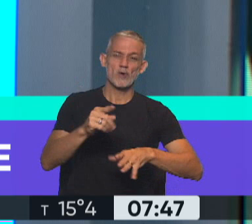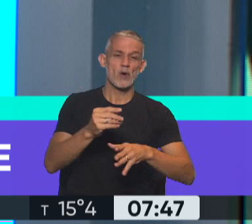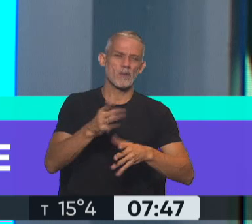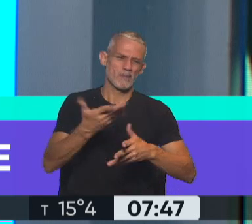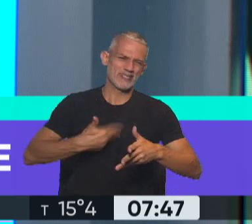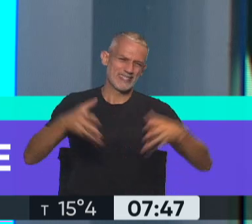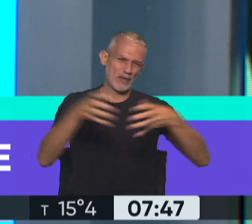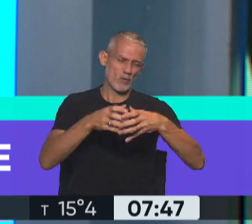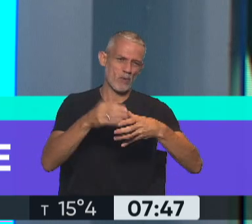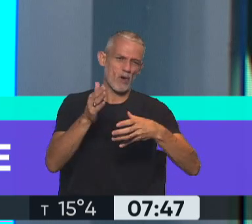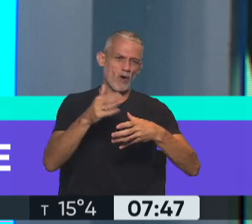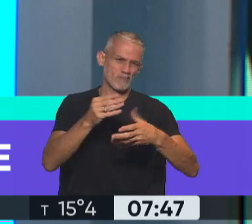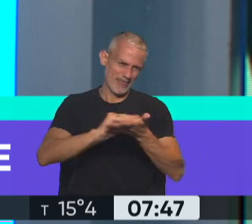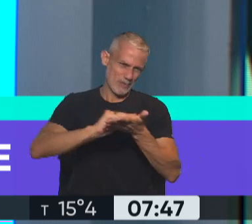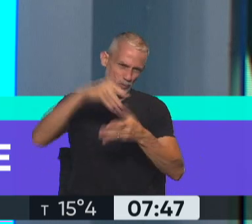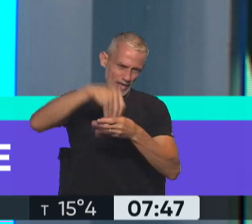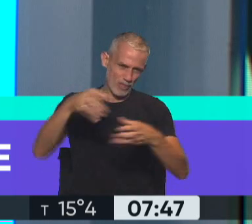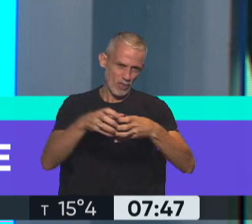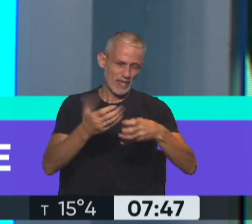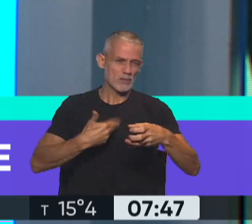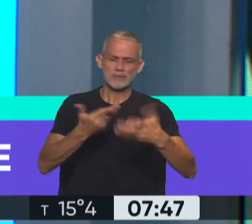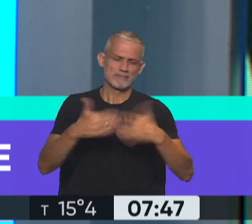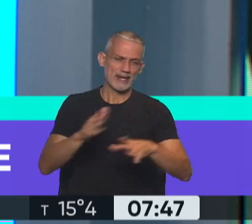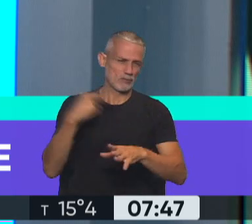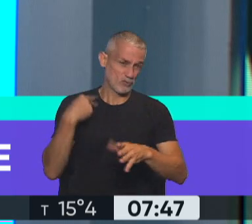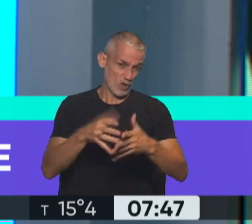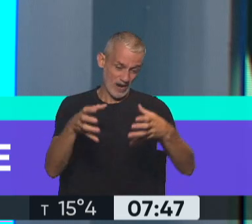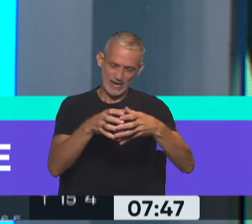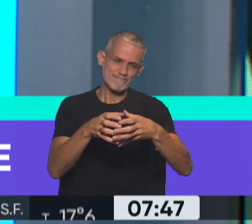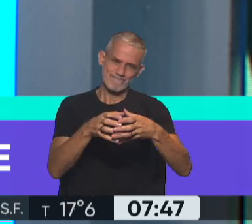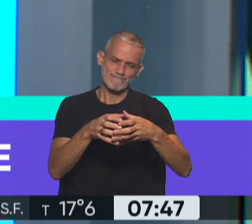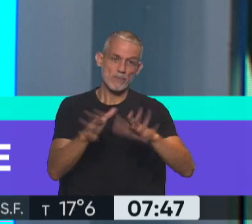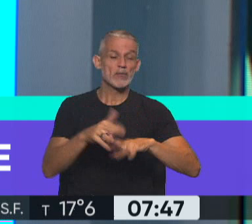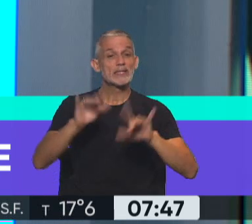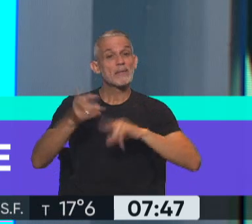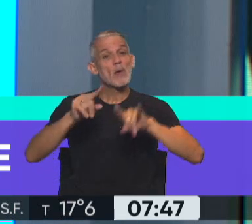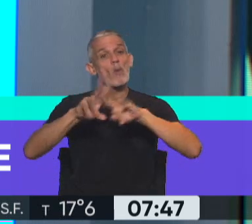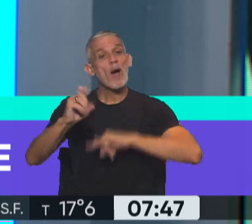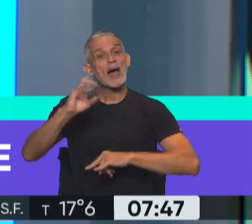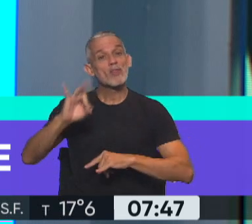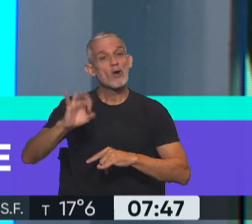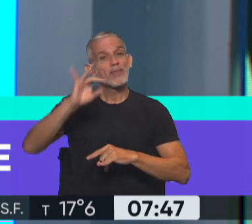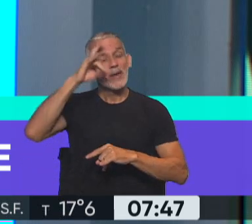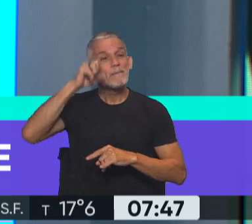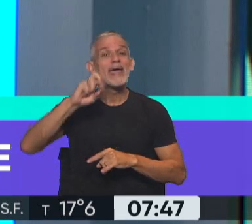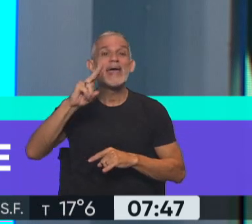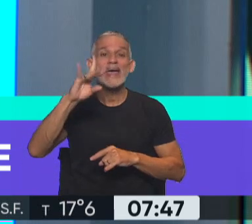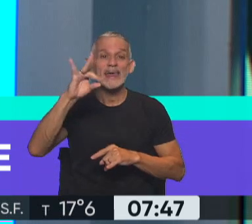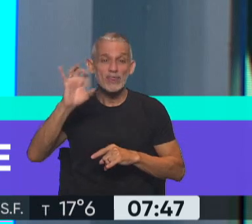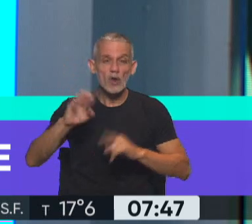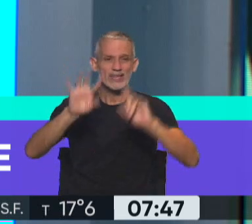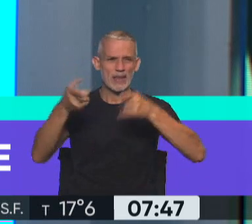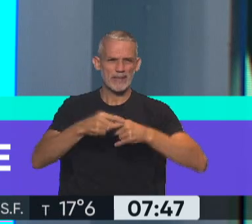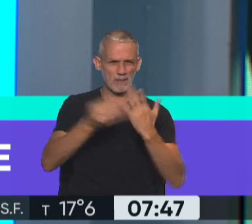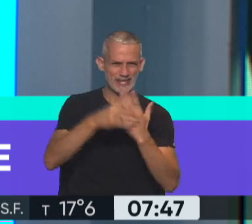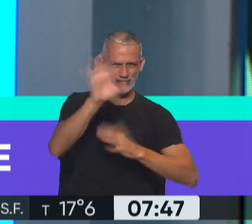presidencia del bloque oficialista en la Cámara de Diputados. También está vinculado con la ausencia de Guado de Pedro, que sabemos tiene una visita oficial a España,